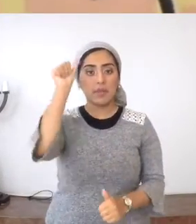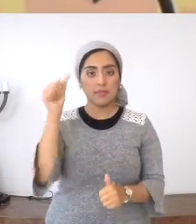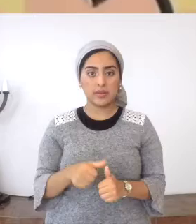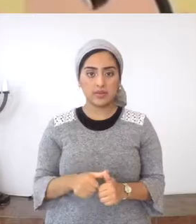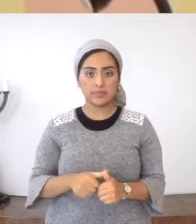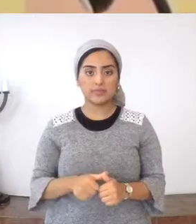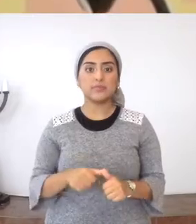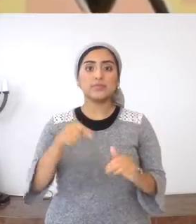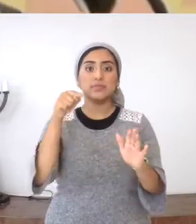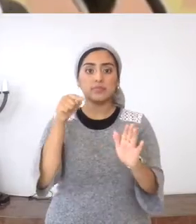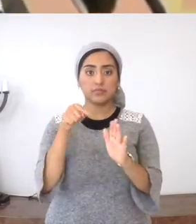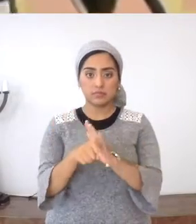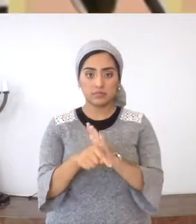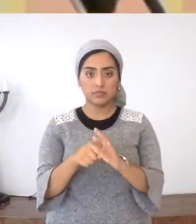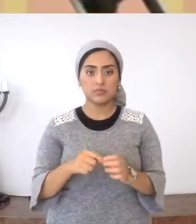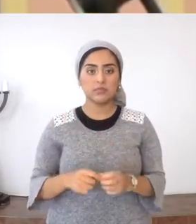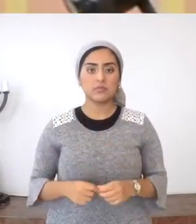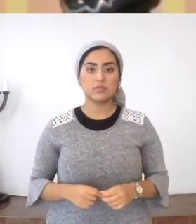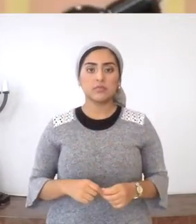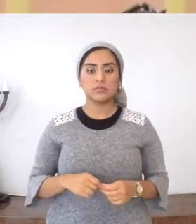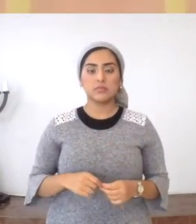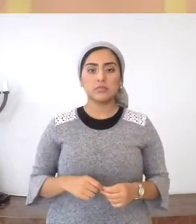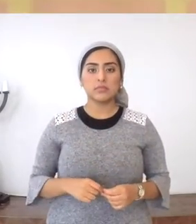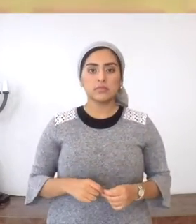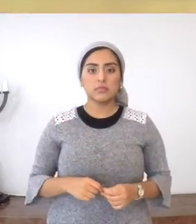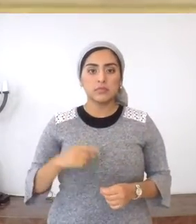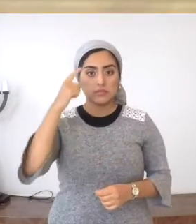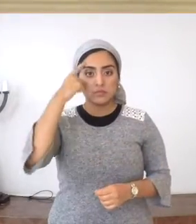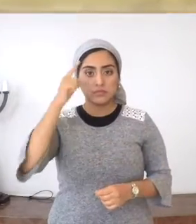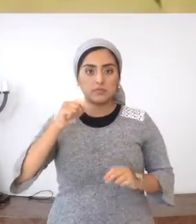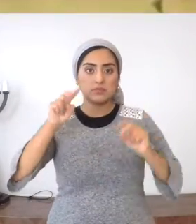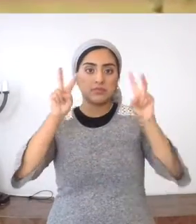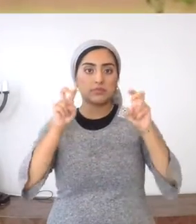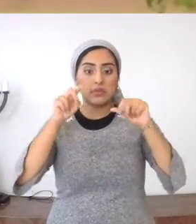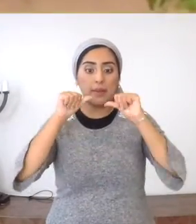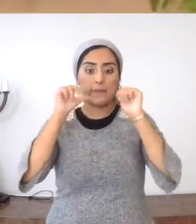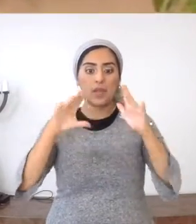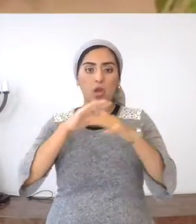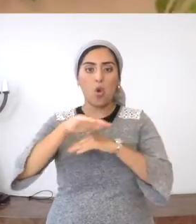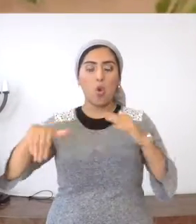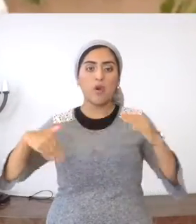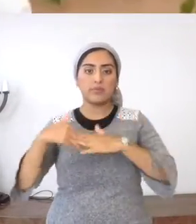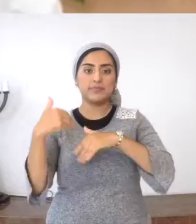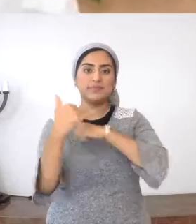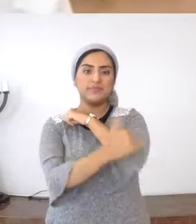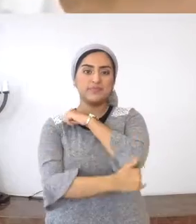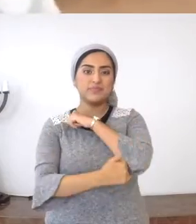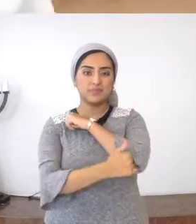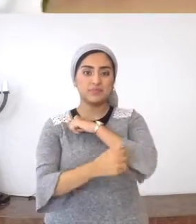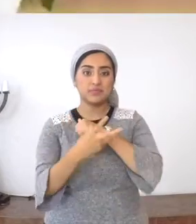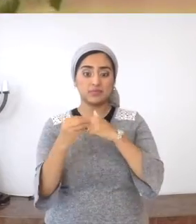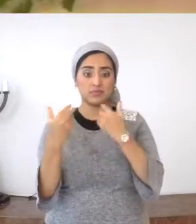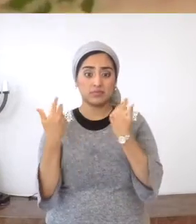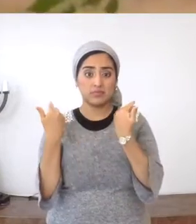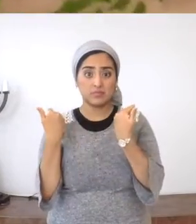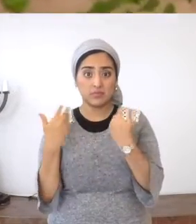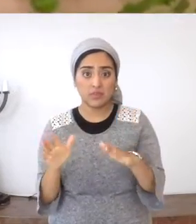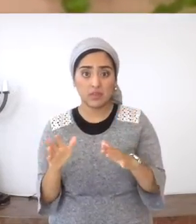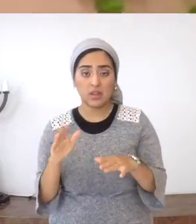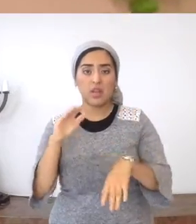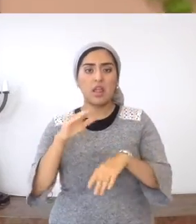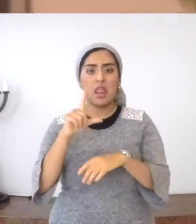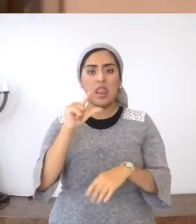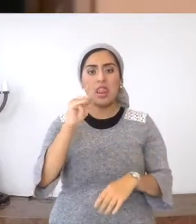Entonces Recuerden El sacrificio Es para que Entre comillas Sean bendecidas Todas las naciones